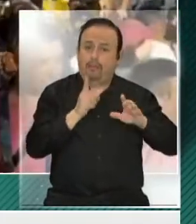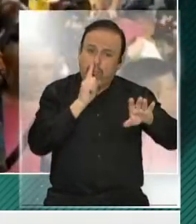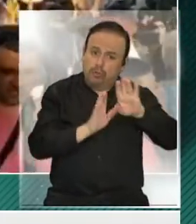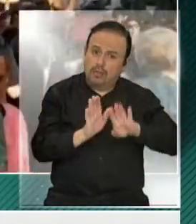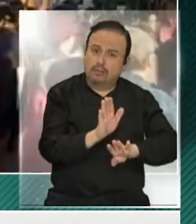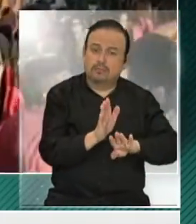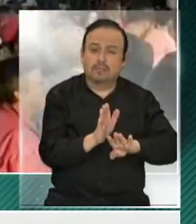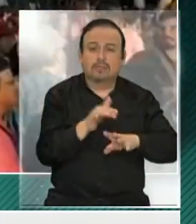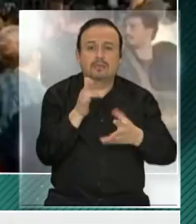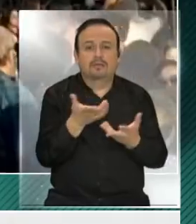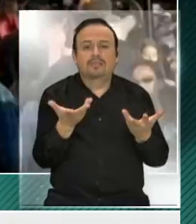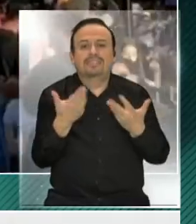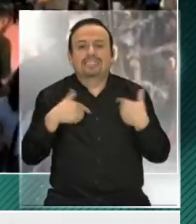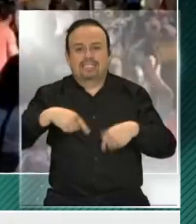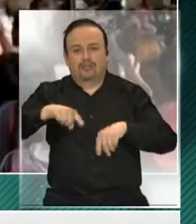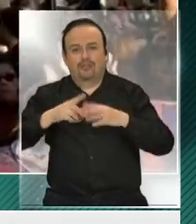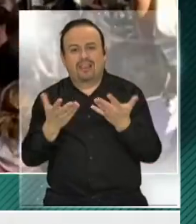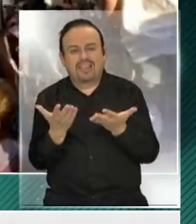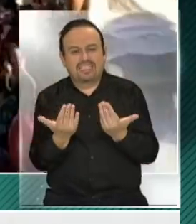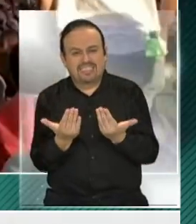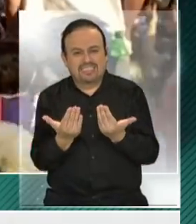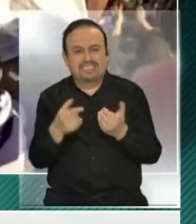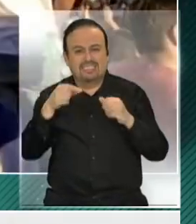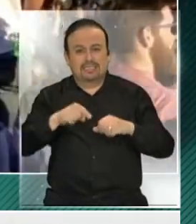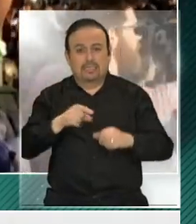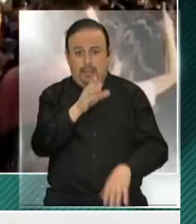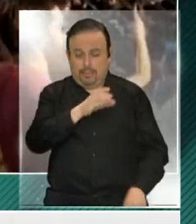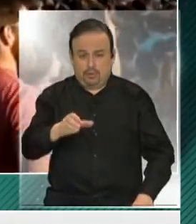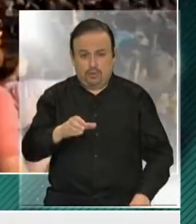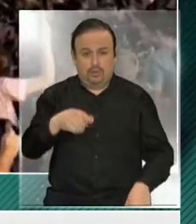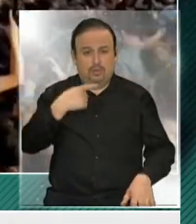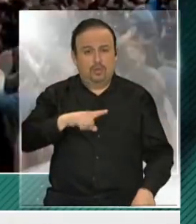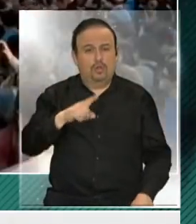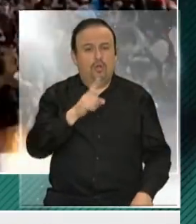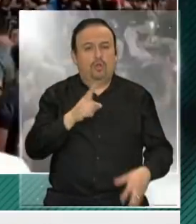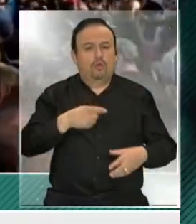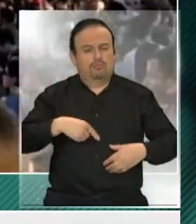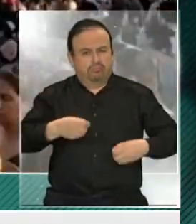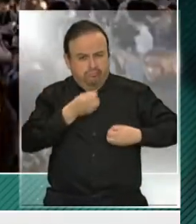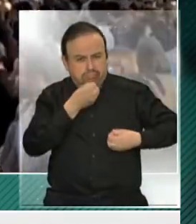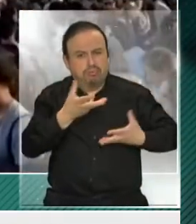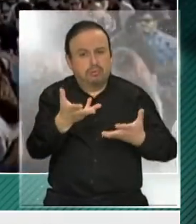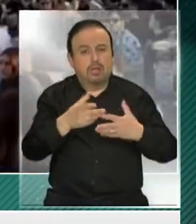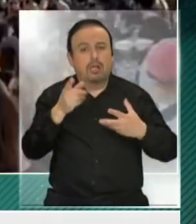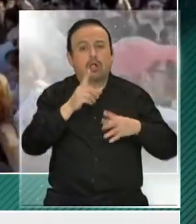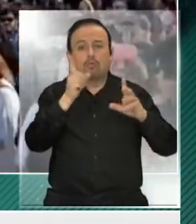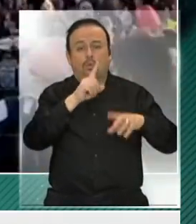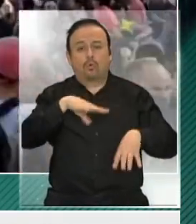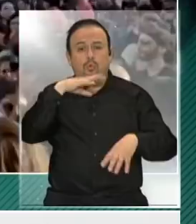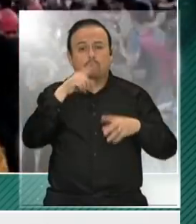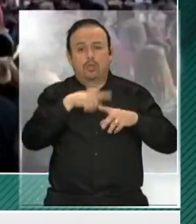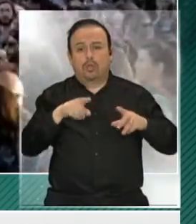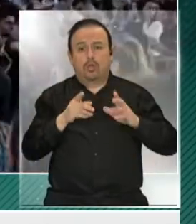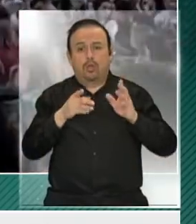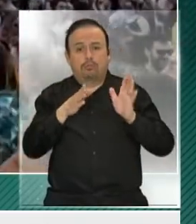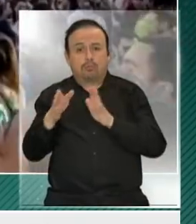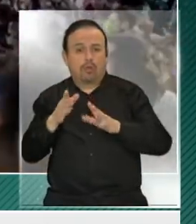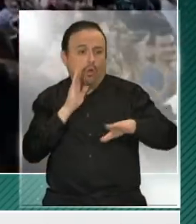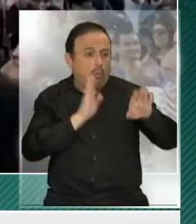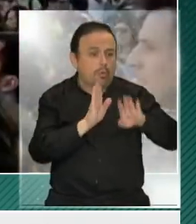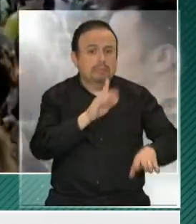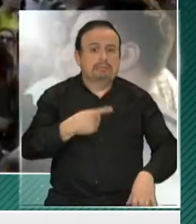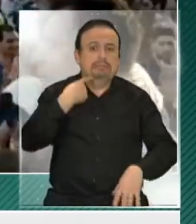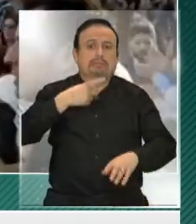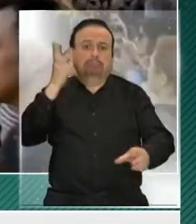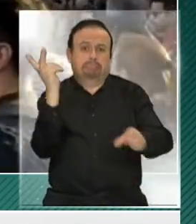porque nosotros lo que necesitamos es que las personas que se manifiesten no ocupen toda la fuerza de orden y seguridad para poder proteger a las personas que han sido